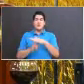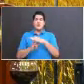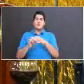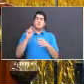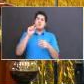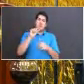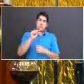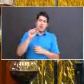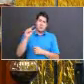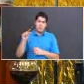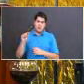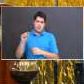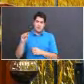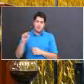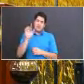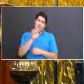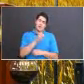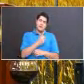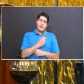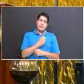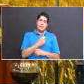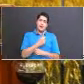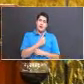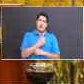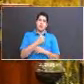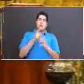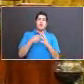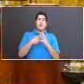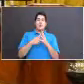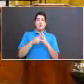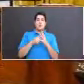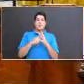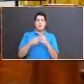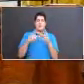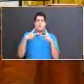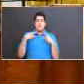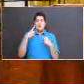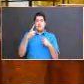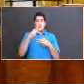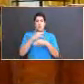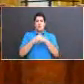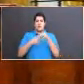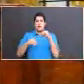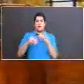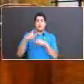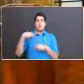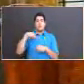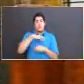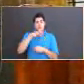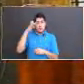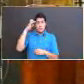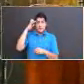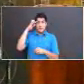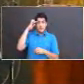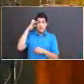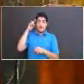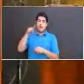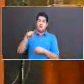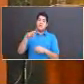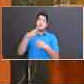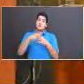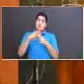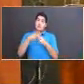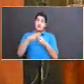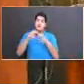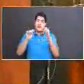paulatina. Es decir, primero empieza a haber una transformación en nuestra manera de pensar. Eso se llama